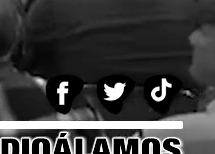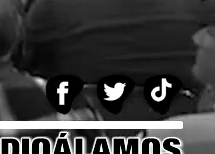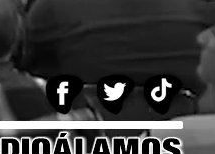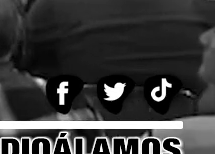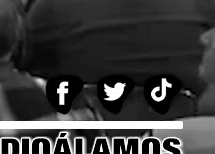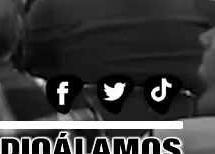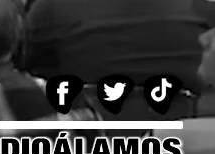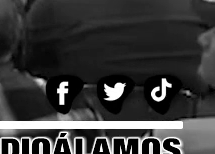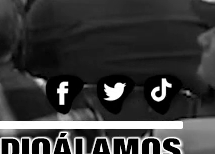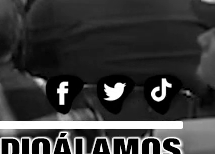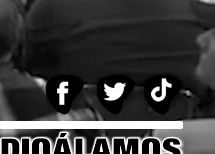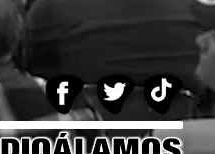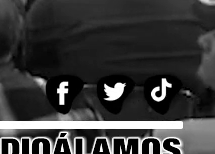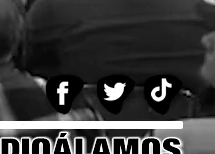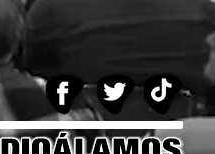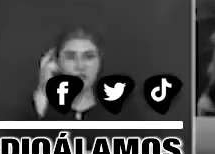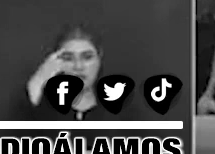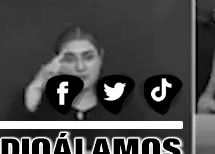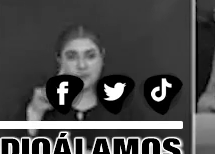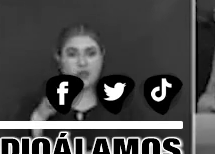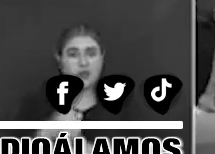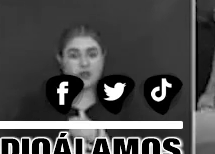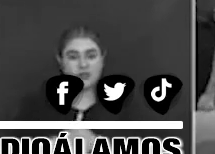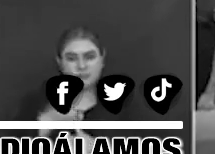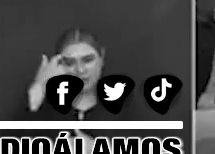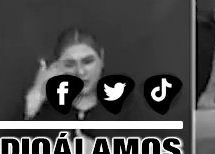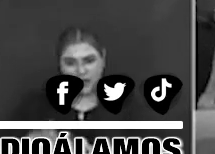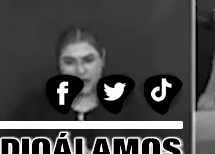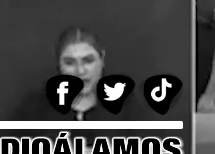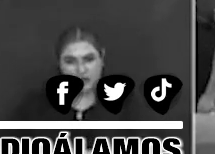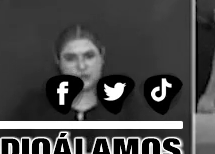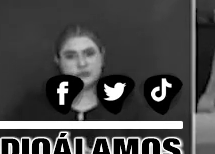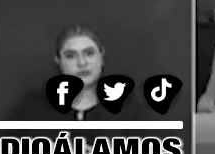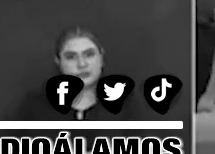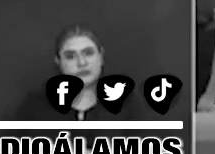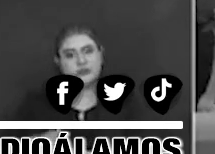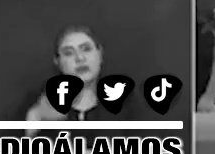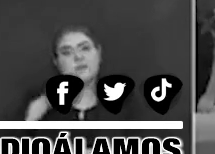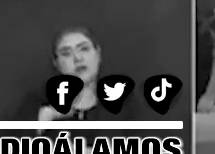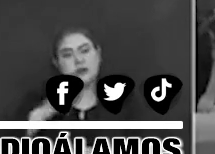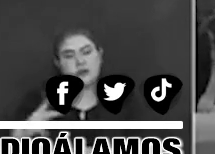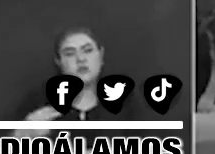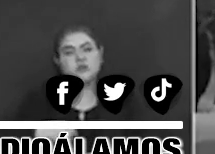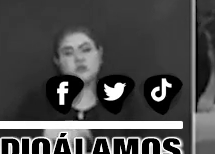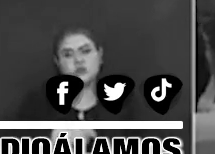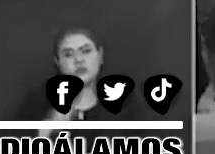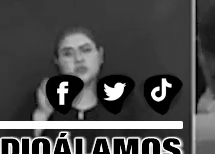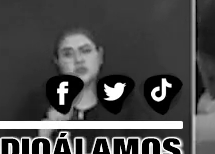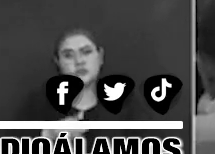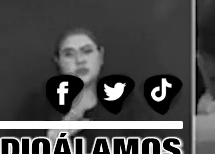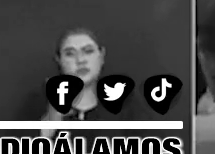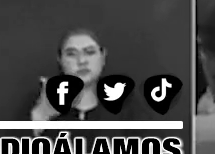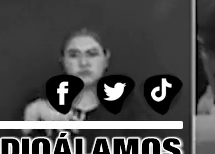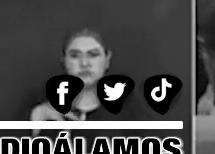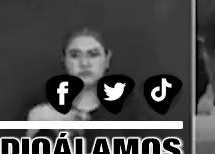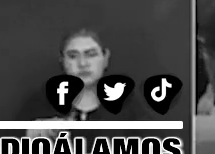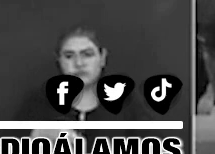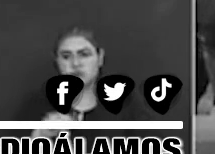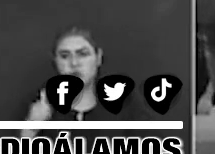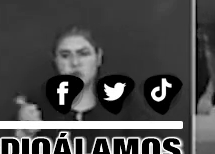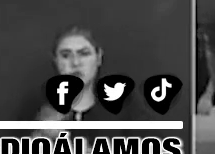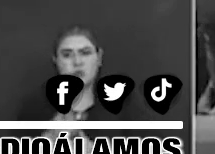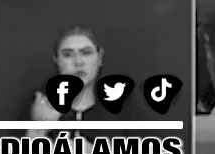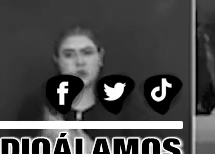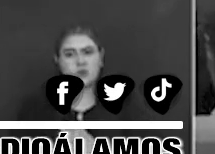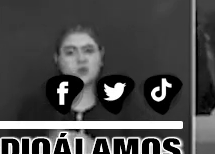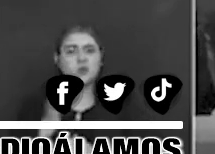maestra Gracia Anduro Grijalva, que había librado el primer corte de maleza en esa institución. 2. Su segunda y más firme